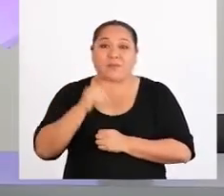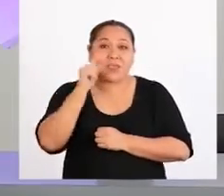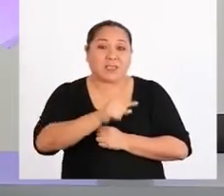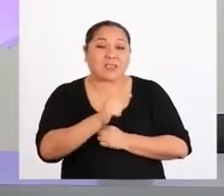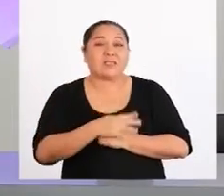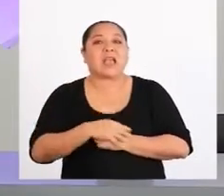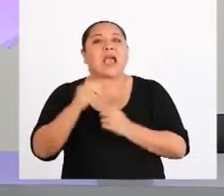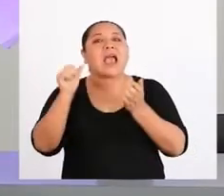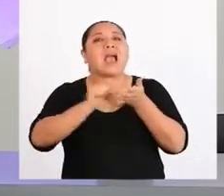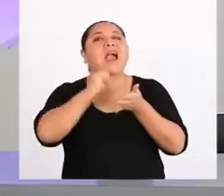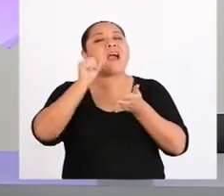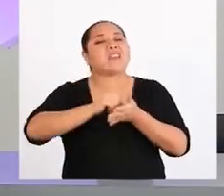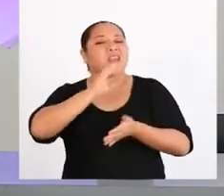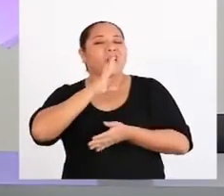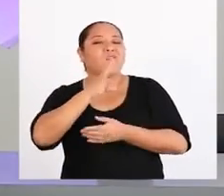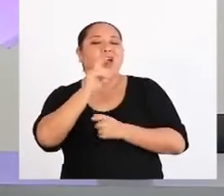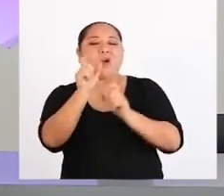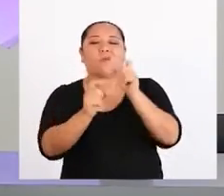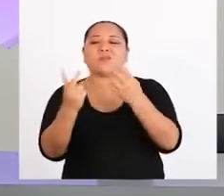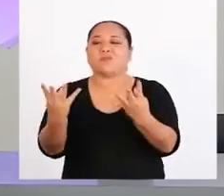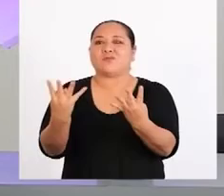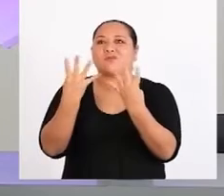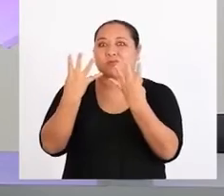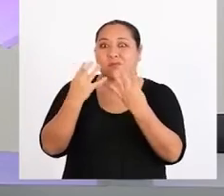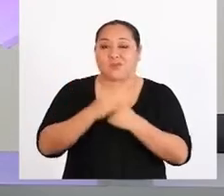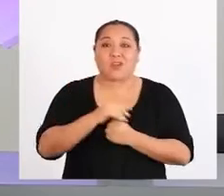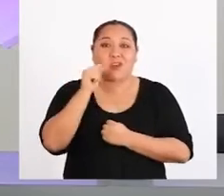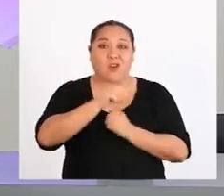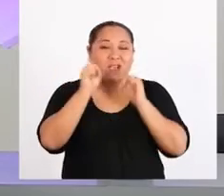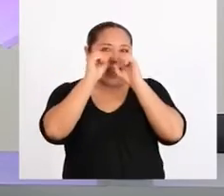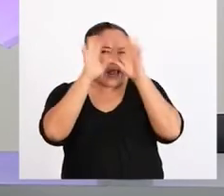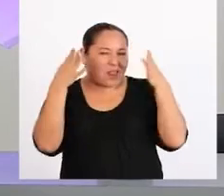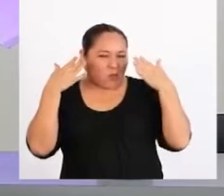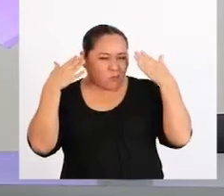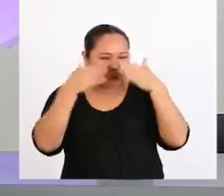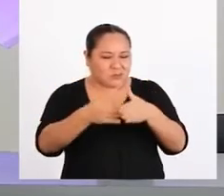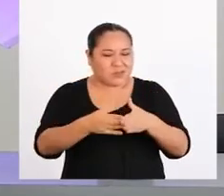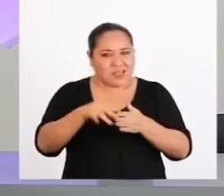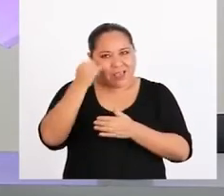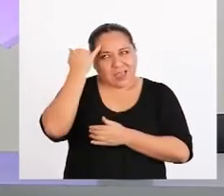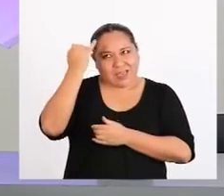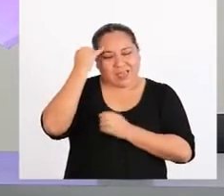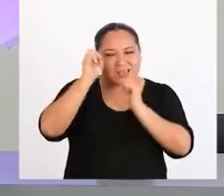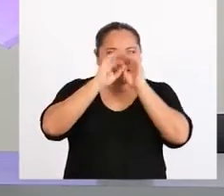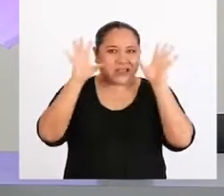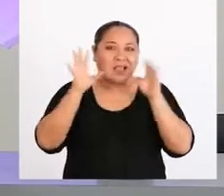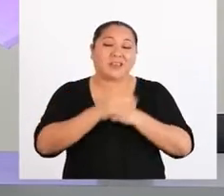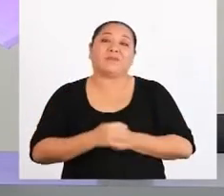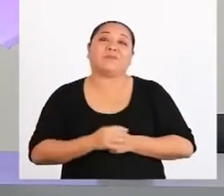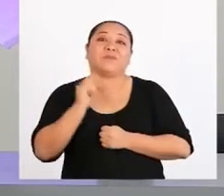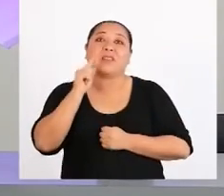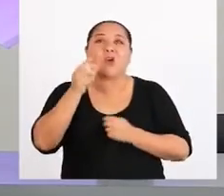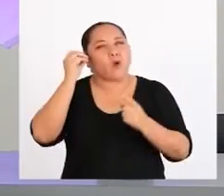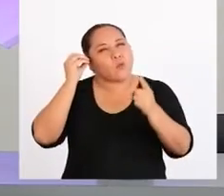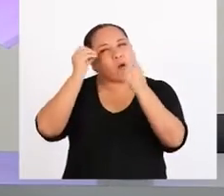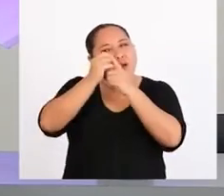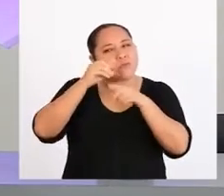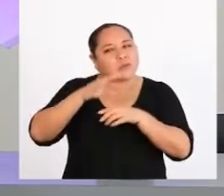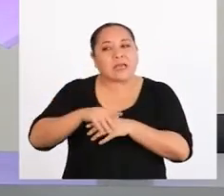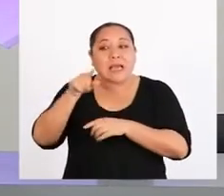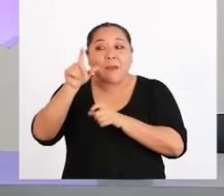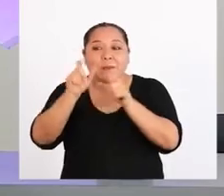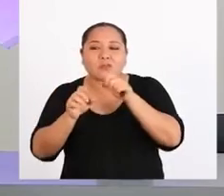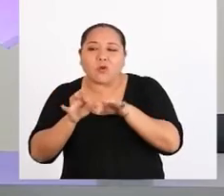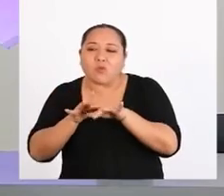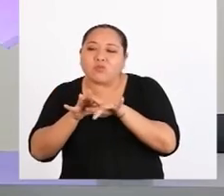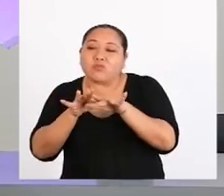oratoria es el arte de hablar en público con claridad, precisión y elocuencia. Tiene como finalidad persuadir